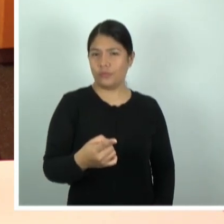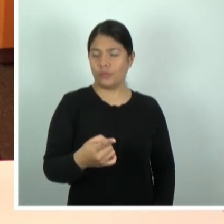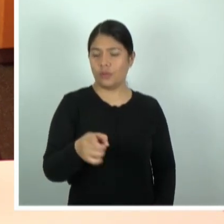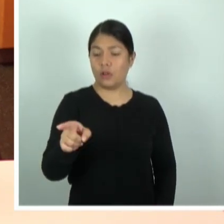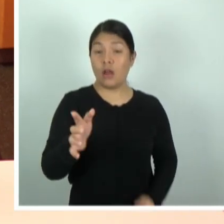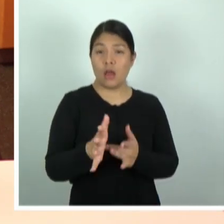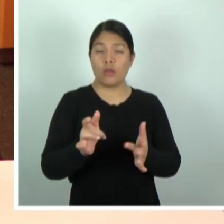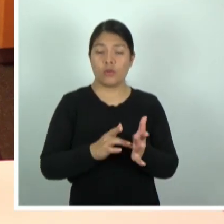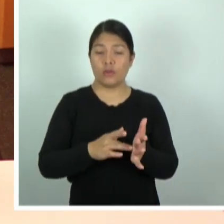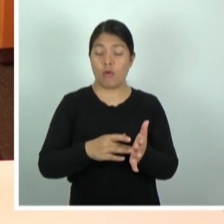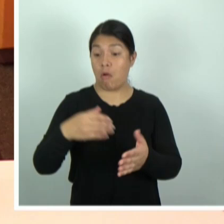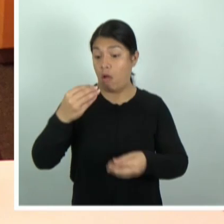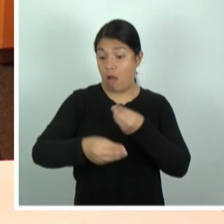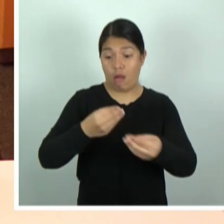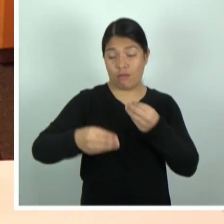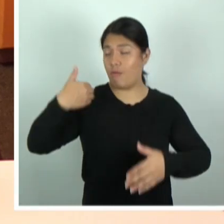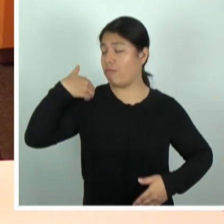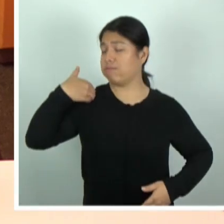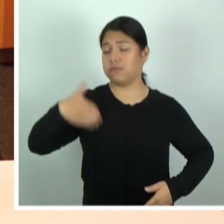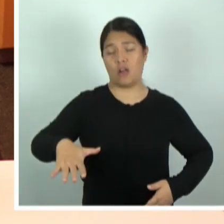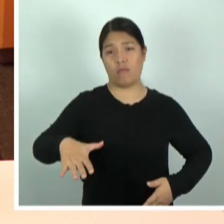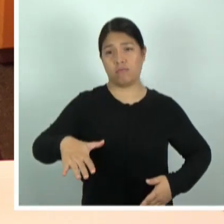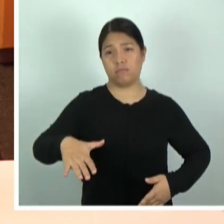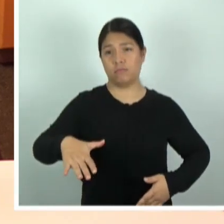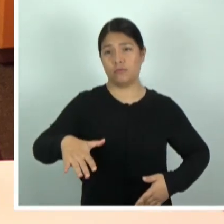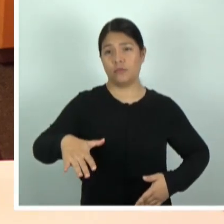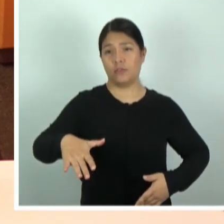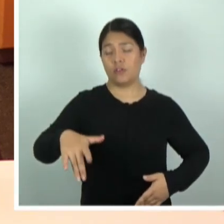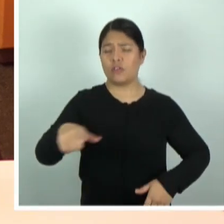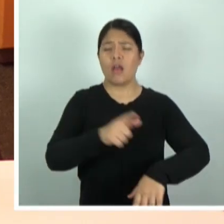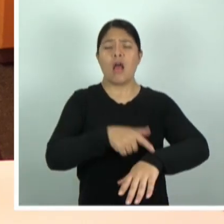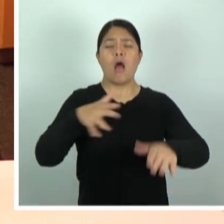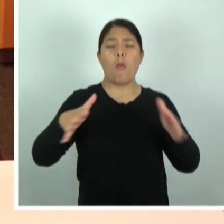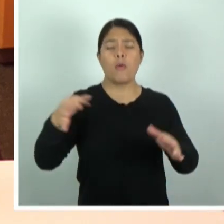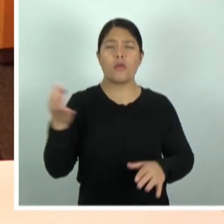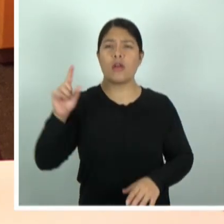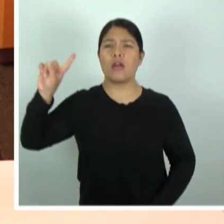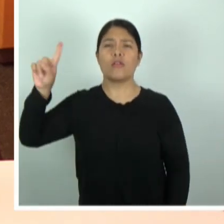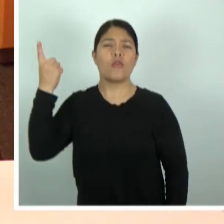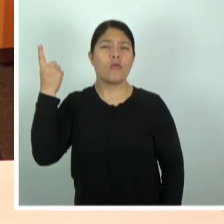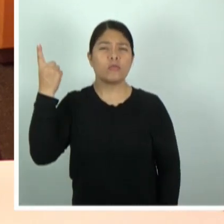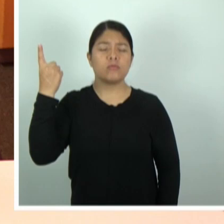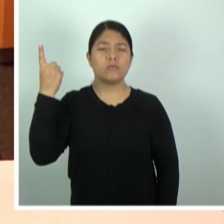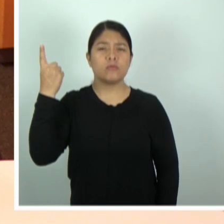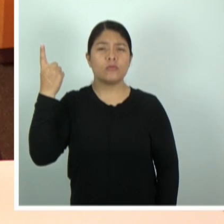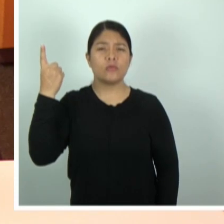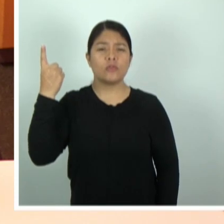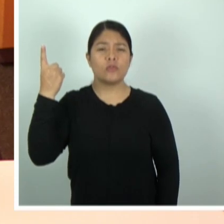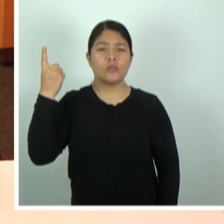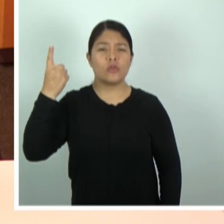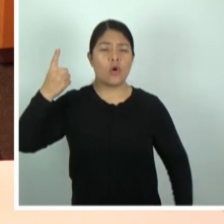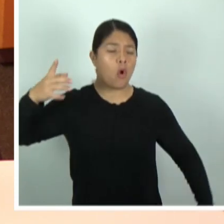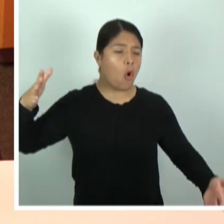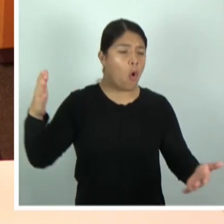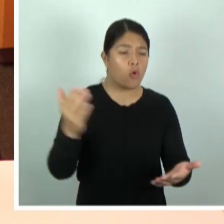dijo consumado es, ese era el momento donde Dios pagó todas las consecuencias